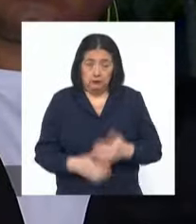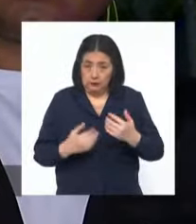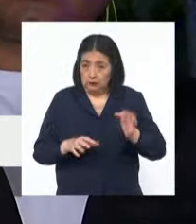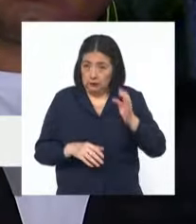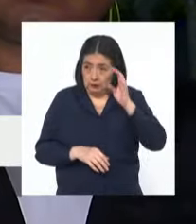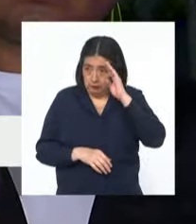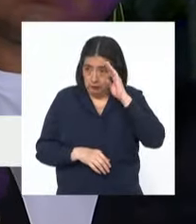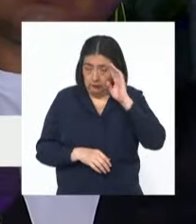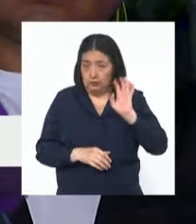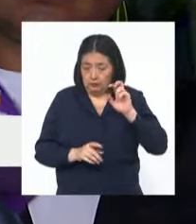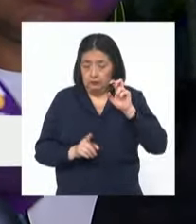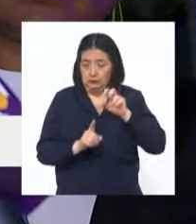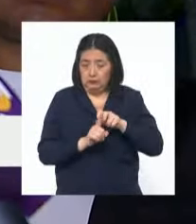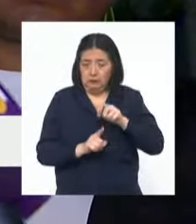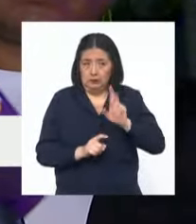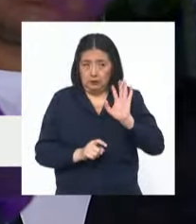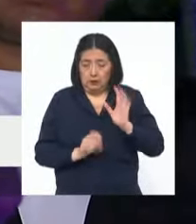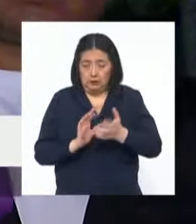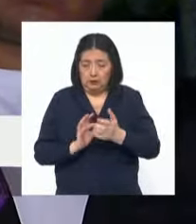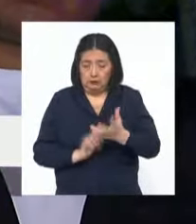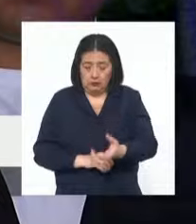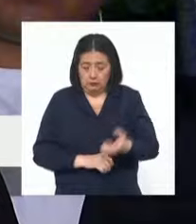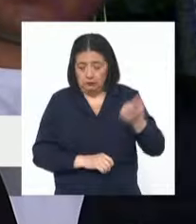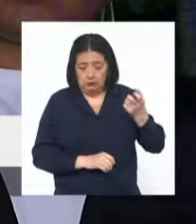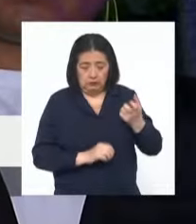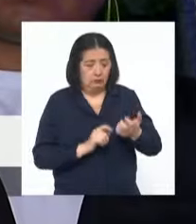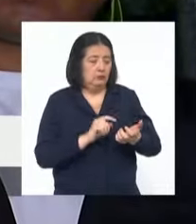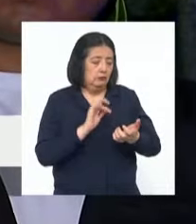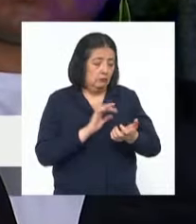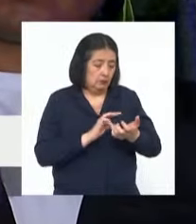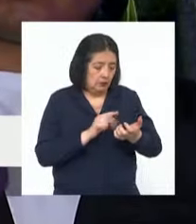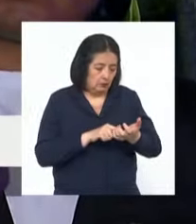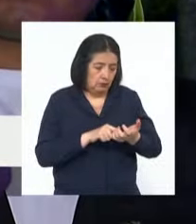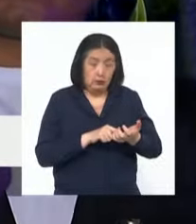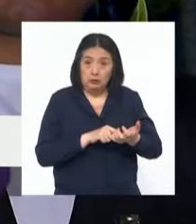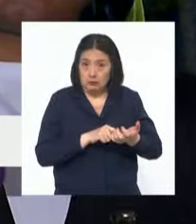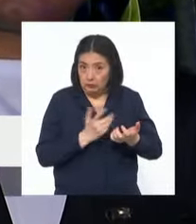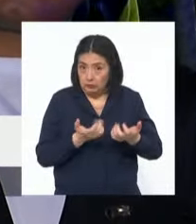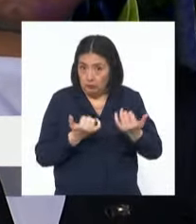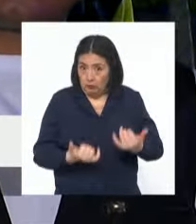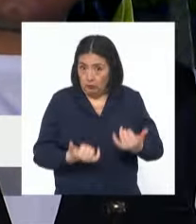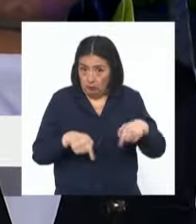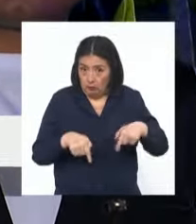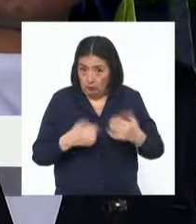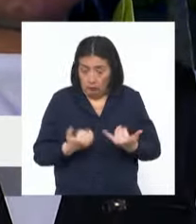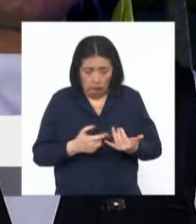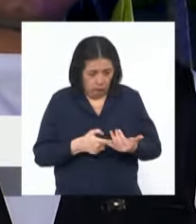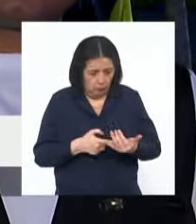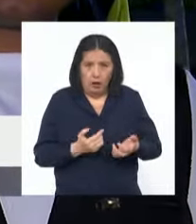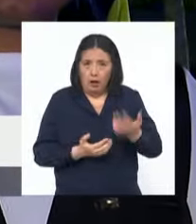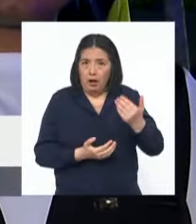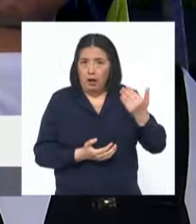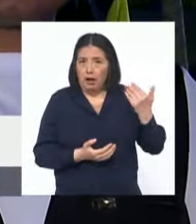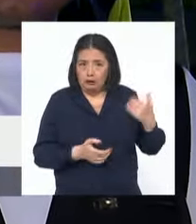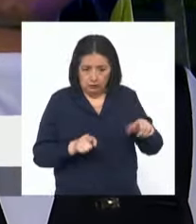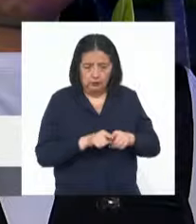al momento de identificar y quitarle el celular, se pudo verificar que tenía, no solamente de hoy, sino de días